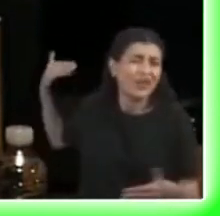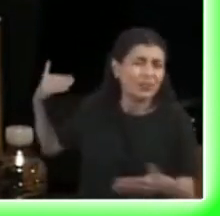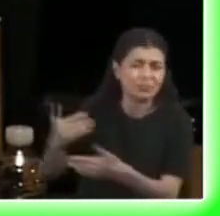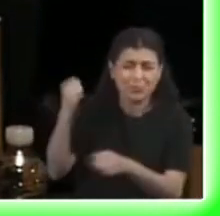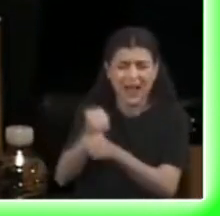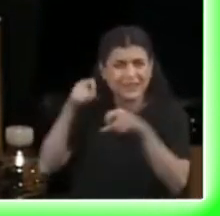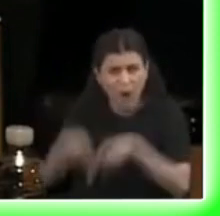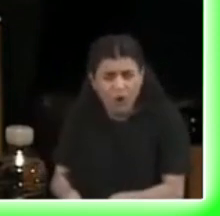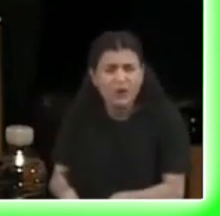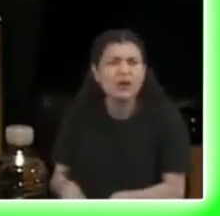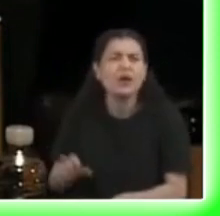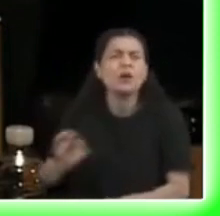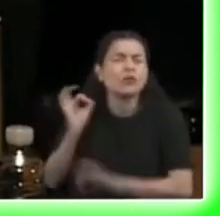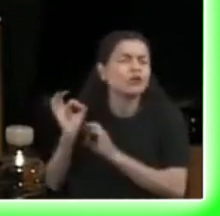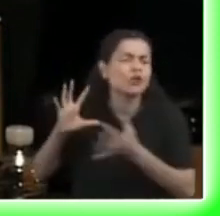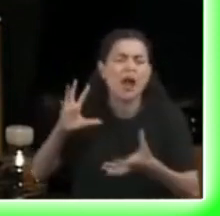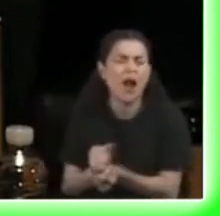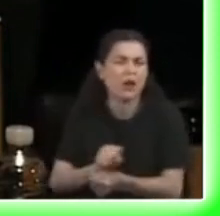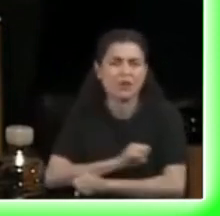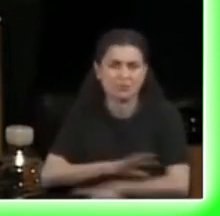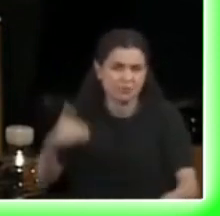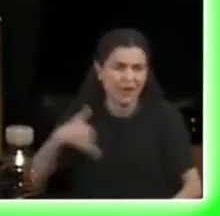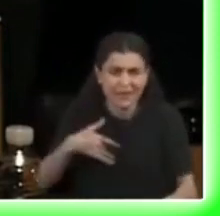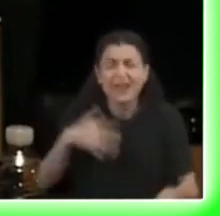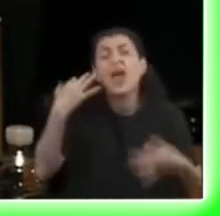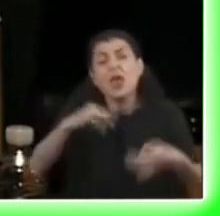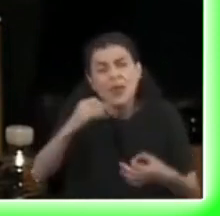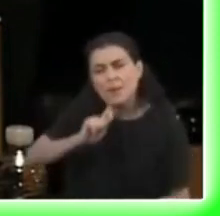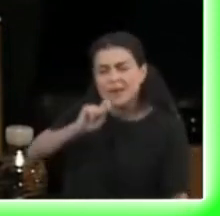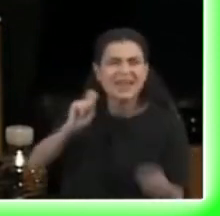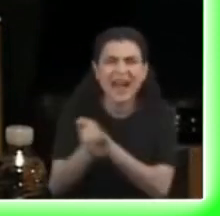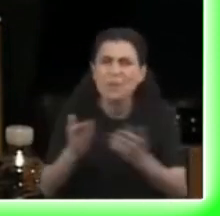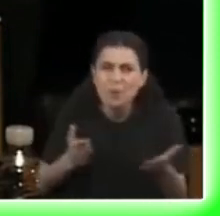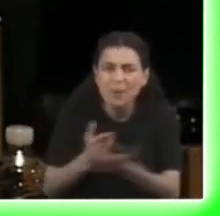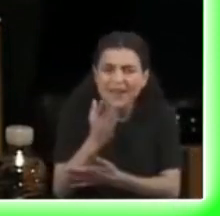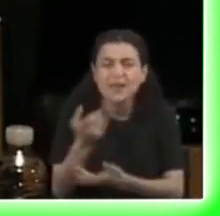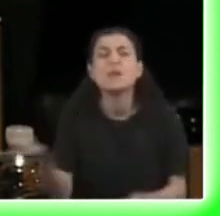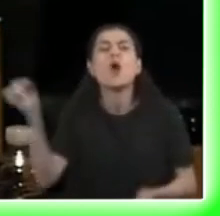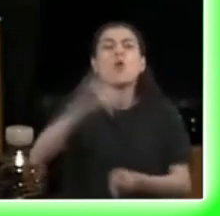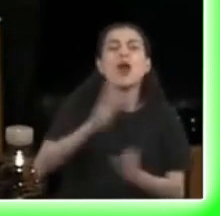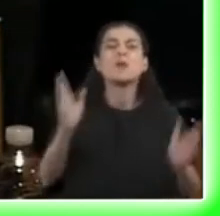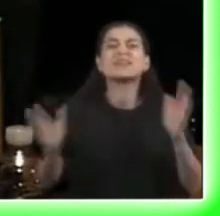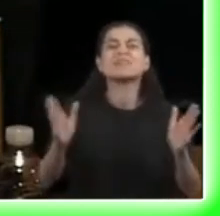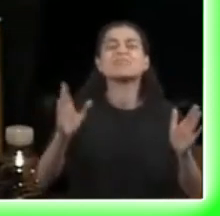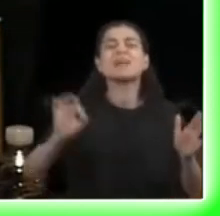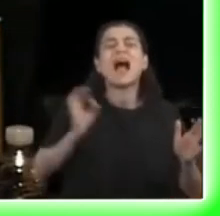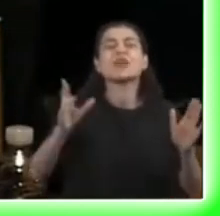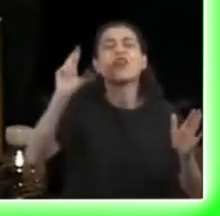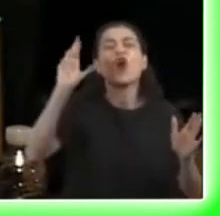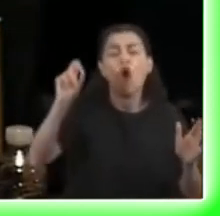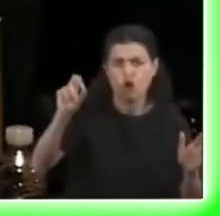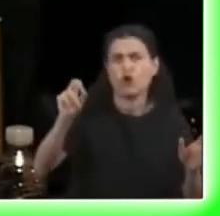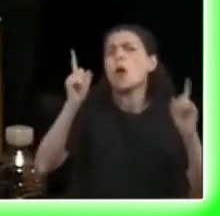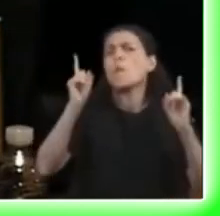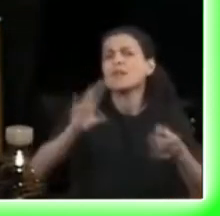argentina, para así poder inaugurar un nuevo ciclo de oro que restaure a la nación argentina como el faro del mundo libre que